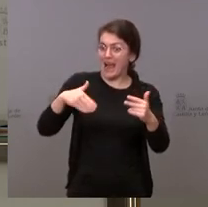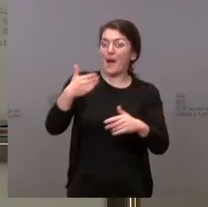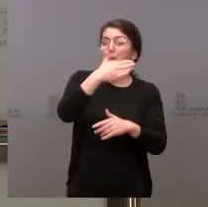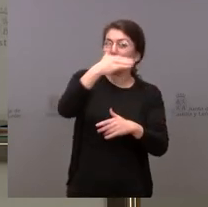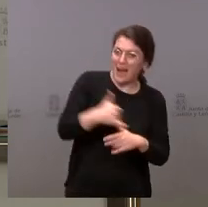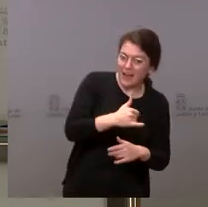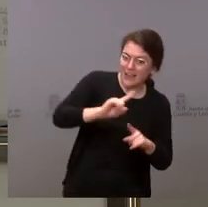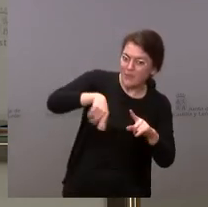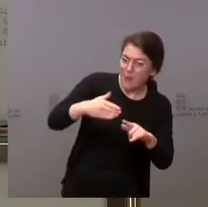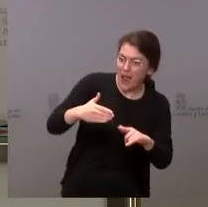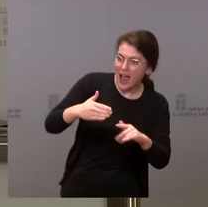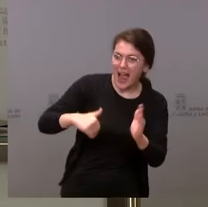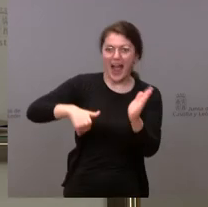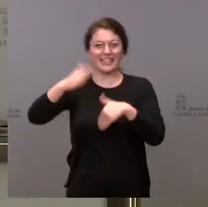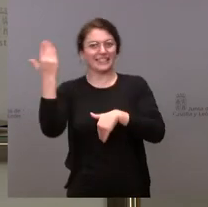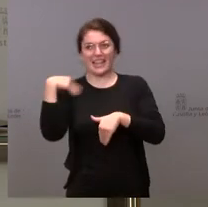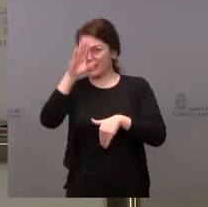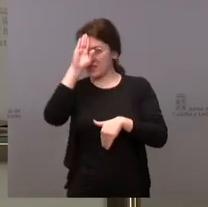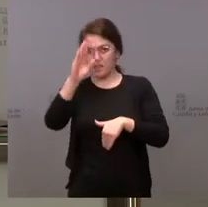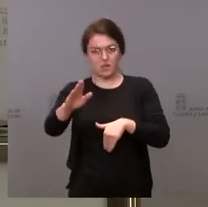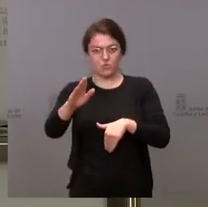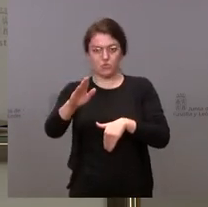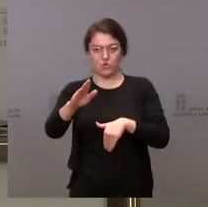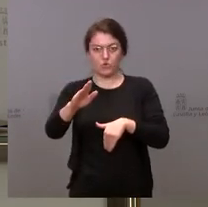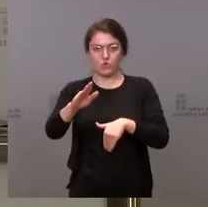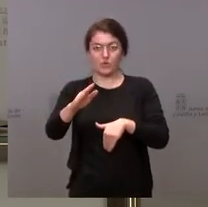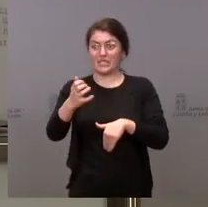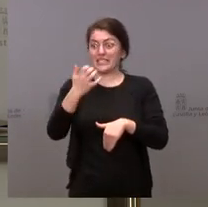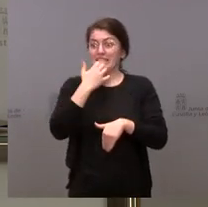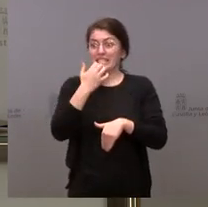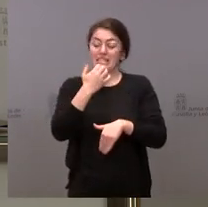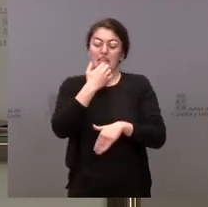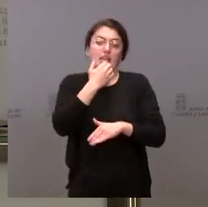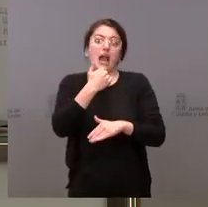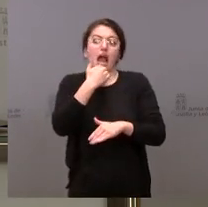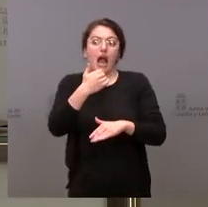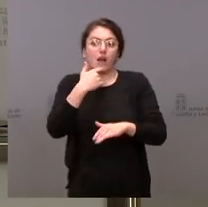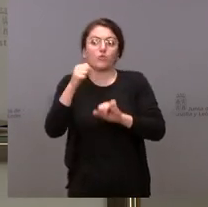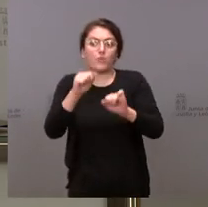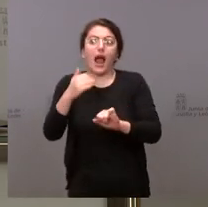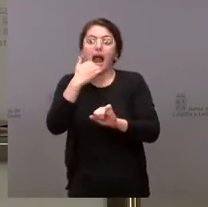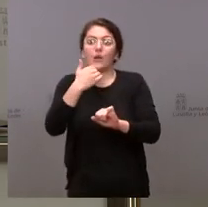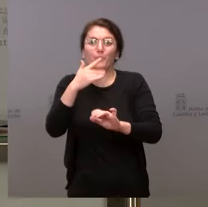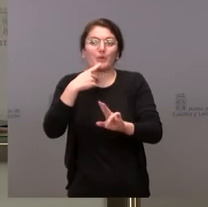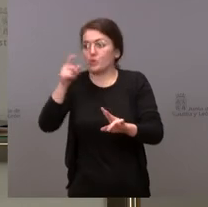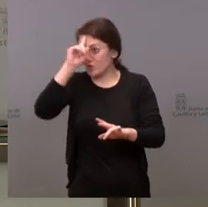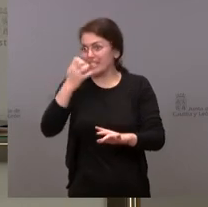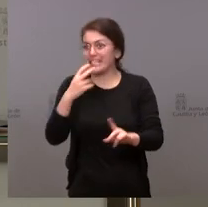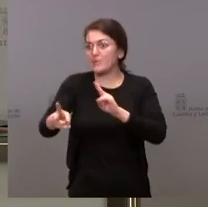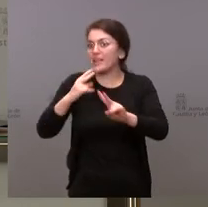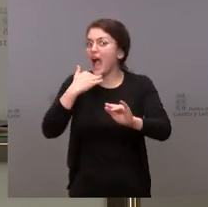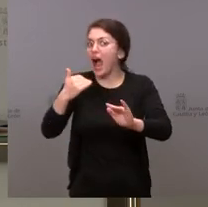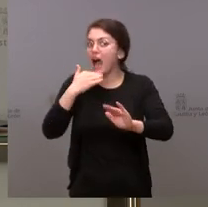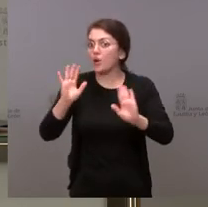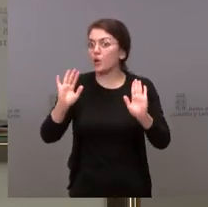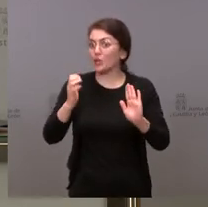alta en el mismo en el mismo momento si les daba garantías que lo harían así no sé si han recibido alguna contestación creo que algo ha habido y si lo van